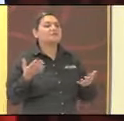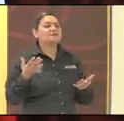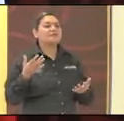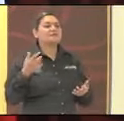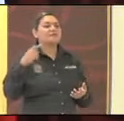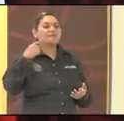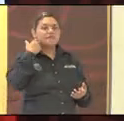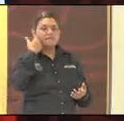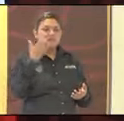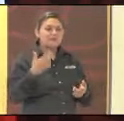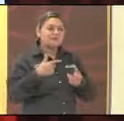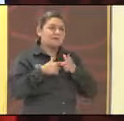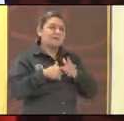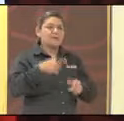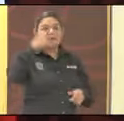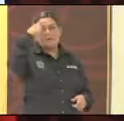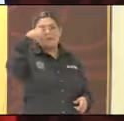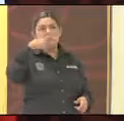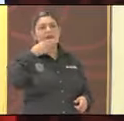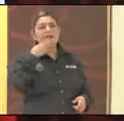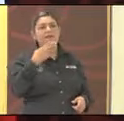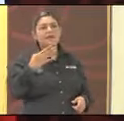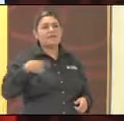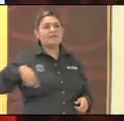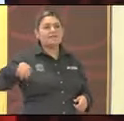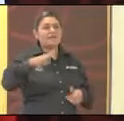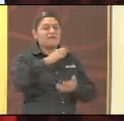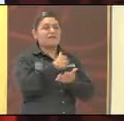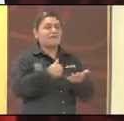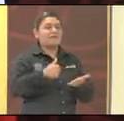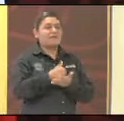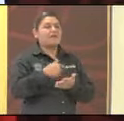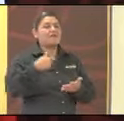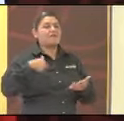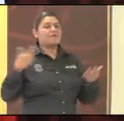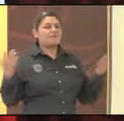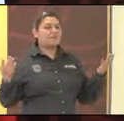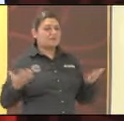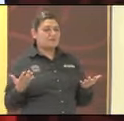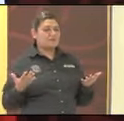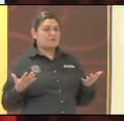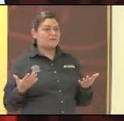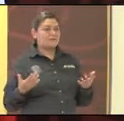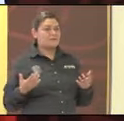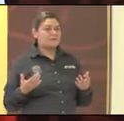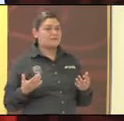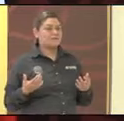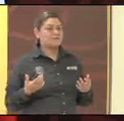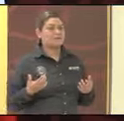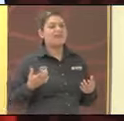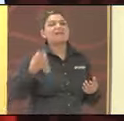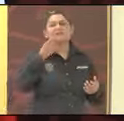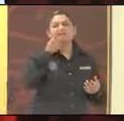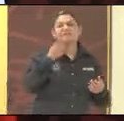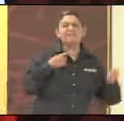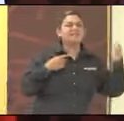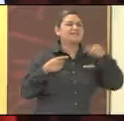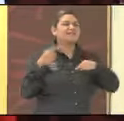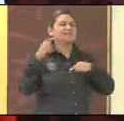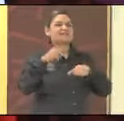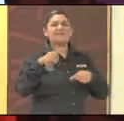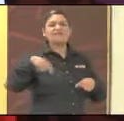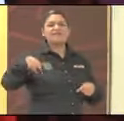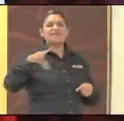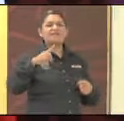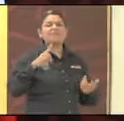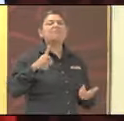cosas sucedan para bien de la ciudad, y es lo que estamos haciendo. ¿Que recibimos críticas? Pues sí, pues de los que no